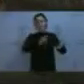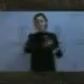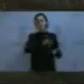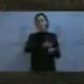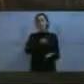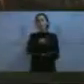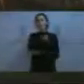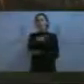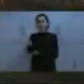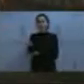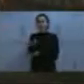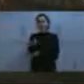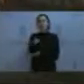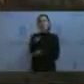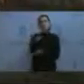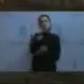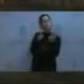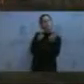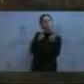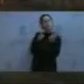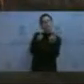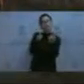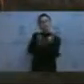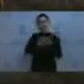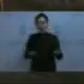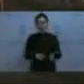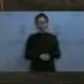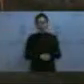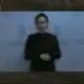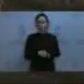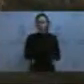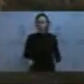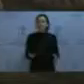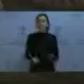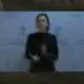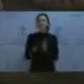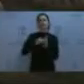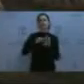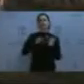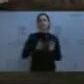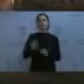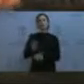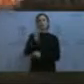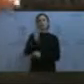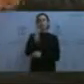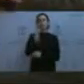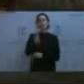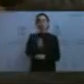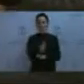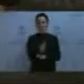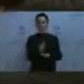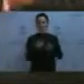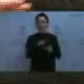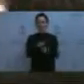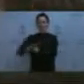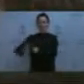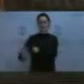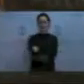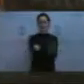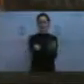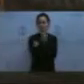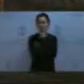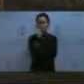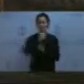semanales, ¿vale? La incorporación de los centros se realizará en cuarto de primaria. Tenemos las áreas, tenemos el